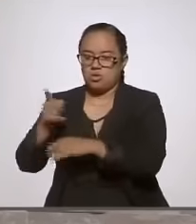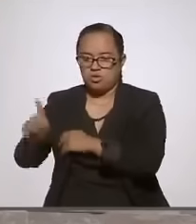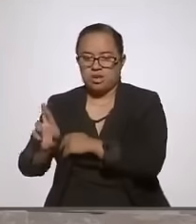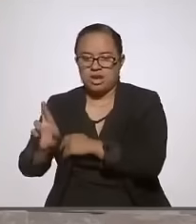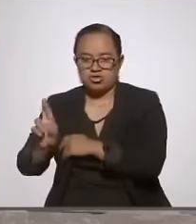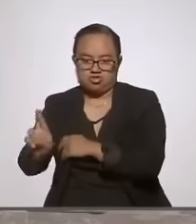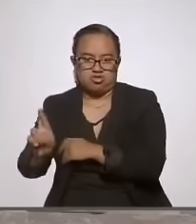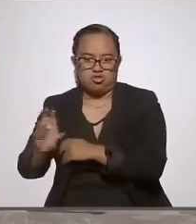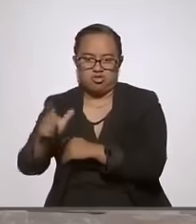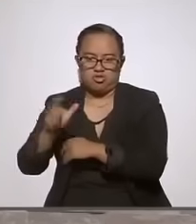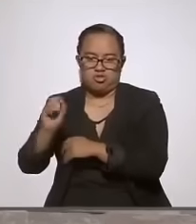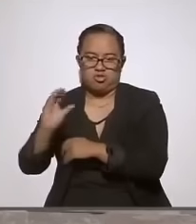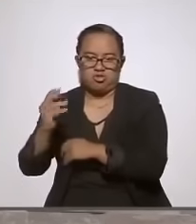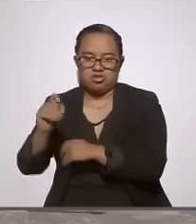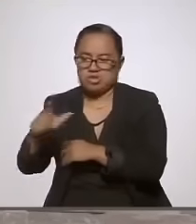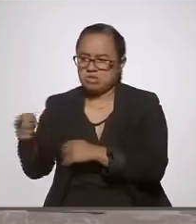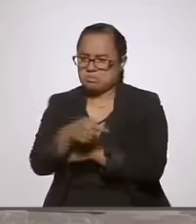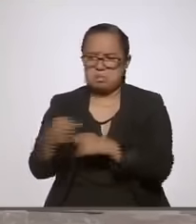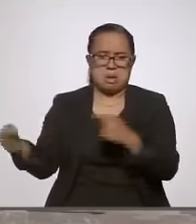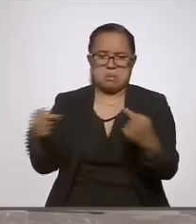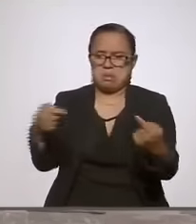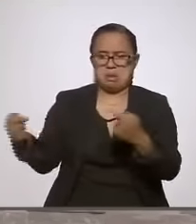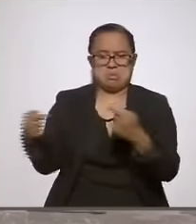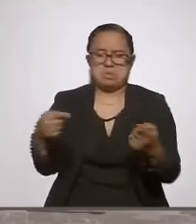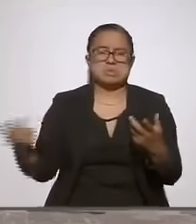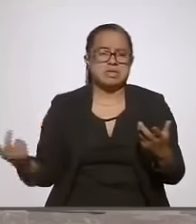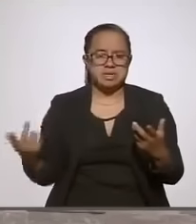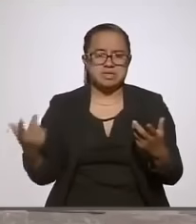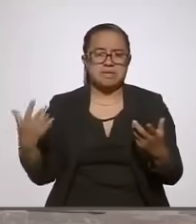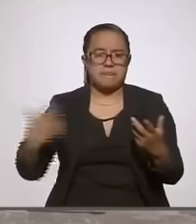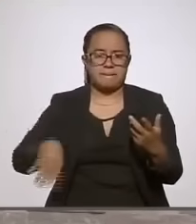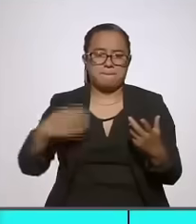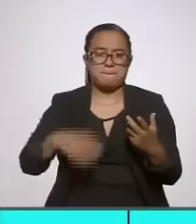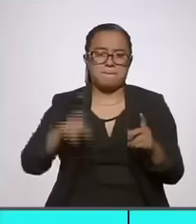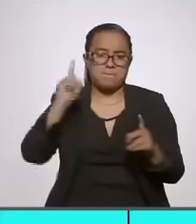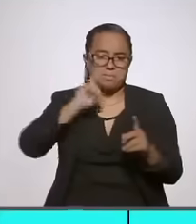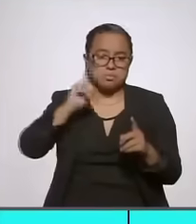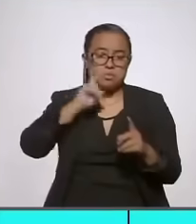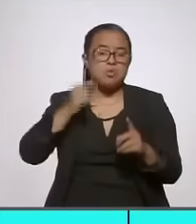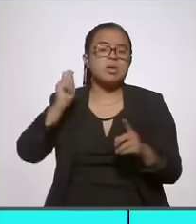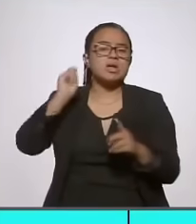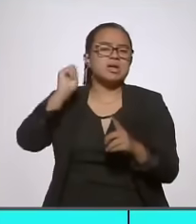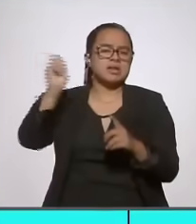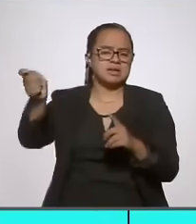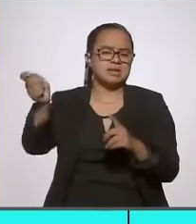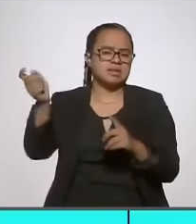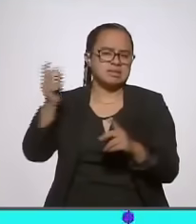están peleando, se están peleando. ¿Y qué contesta la distinguida dama? Esto contesta.